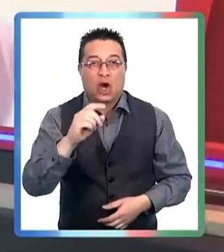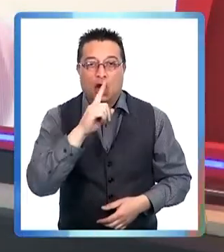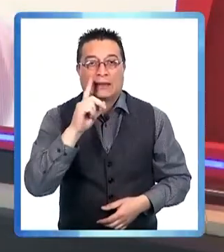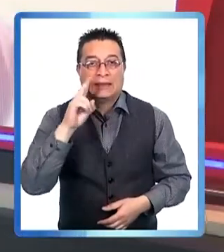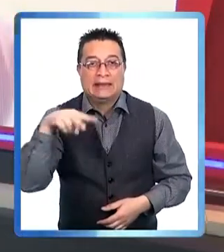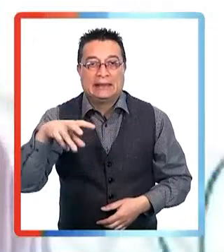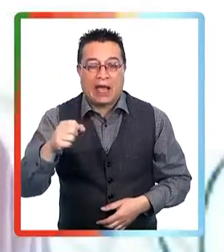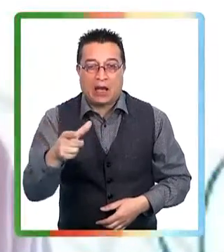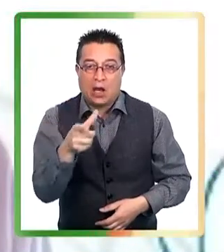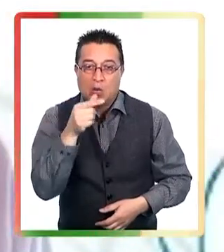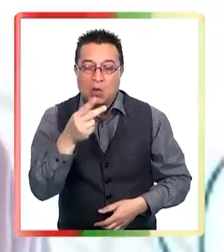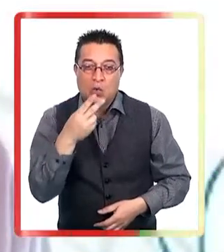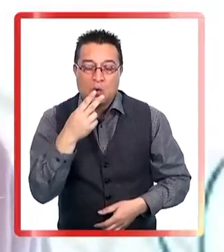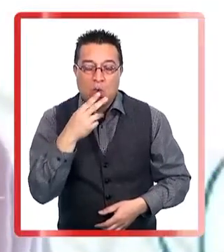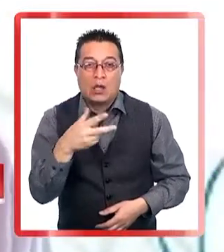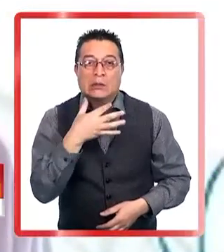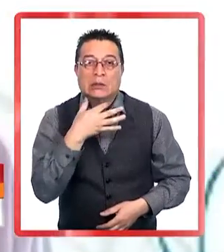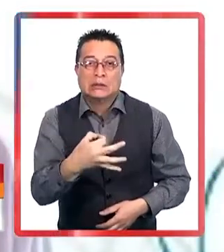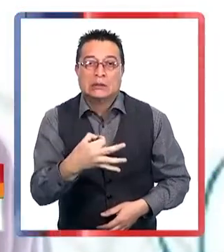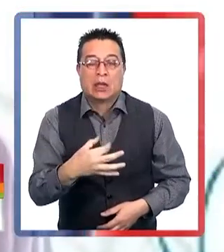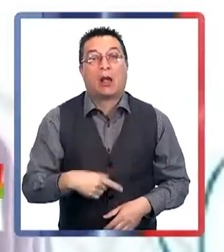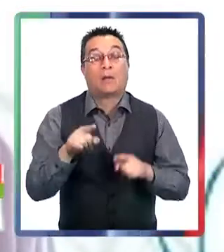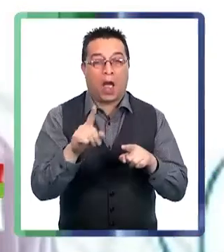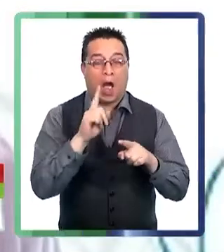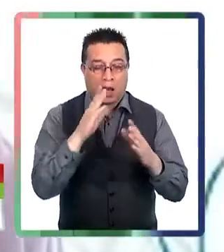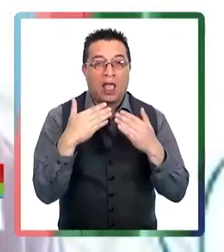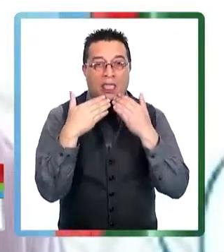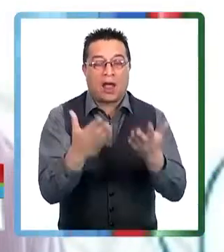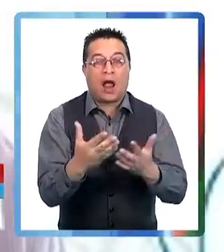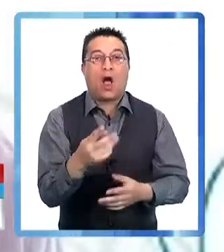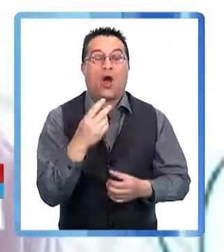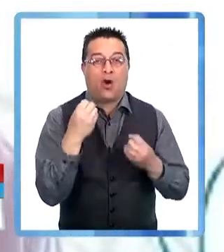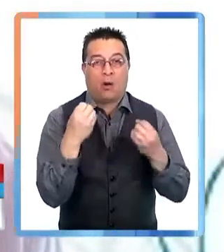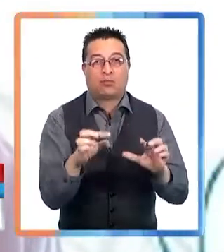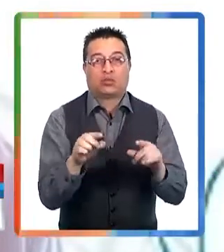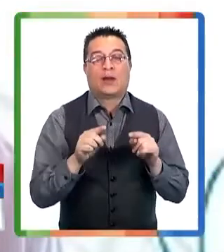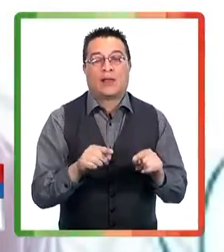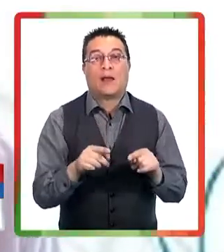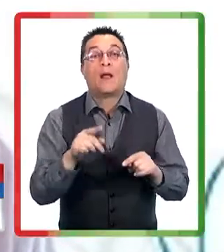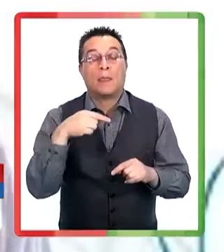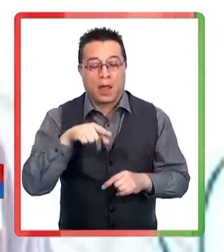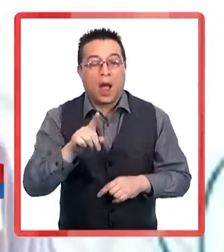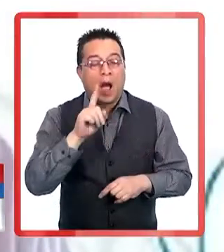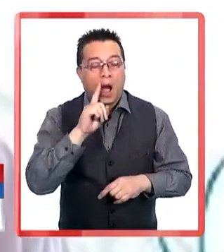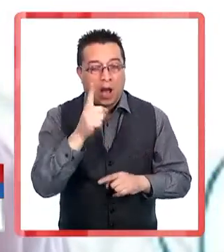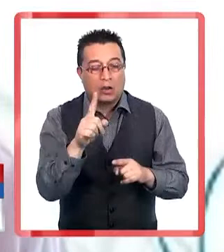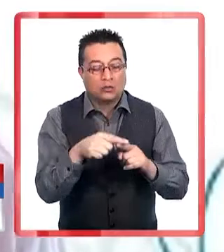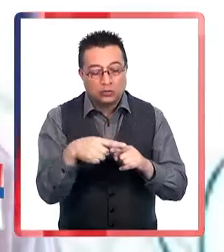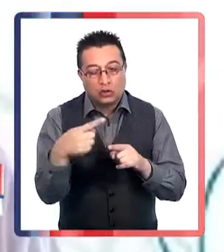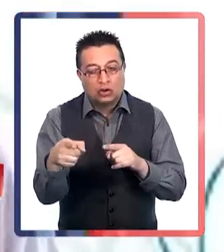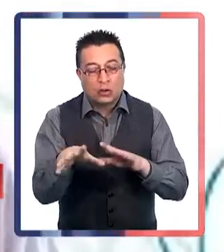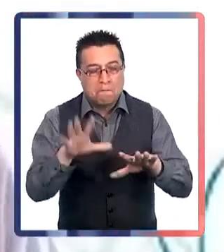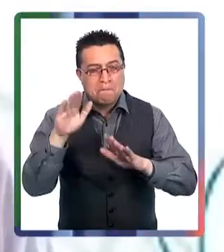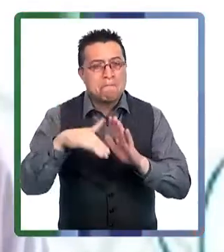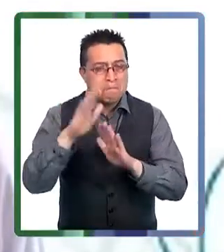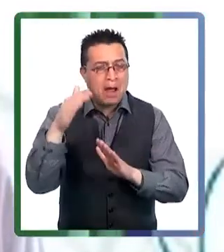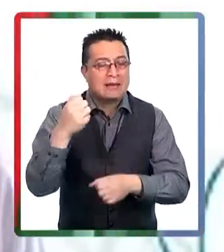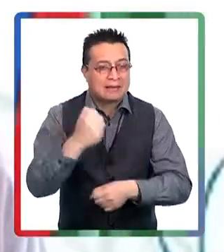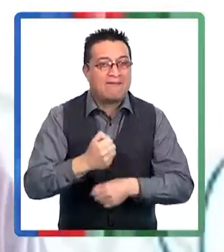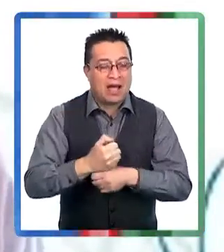Entonces, hay que ofrecer oportunidades. En Chile, hoy día, y es el área en el cual yo más